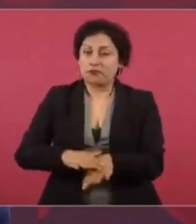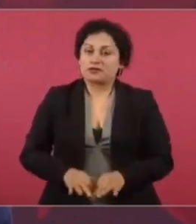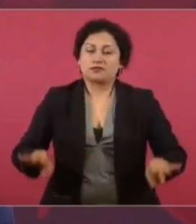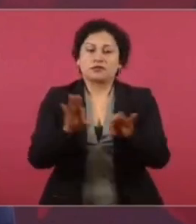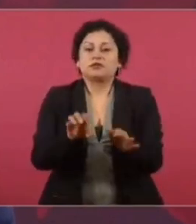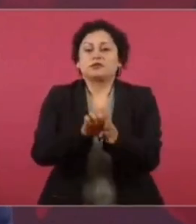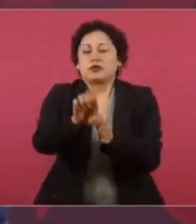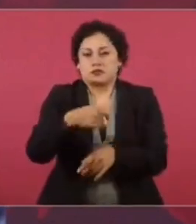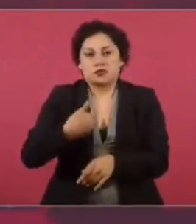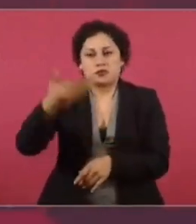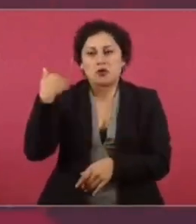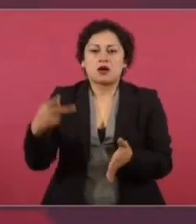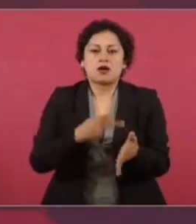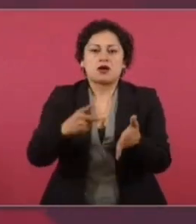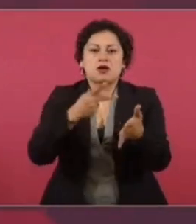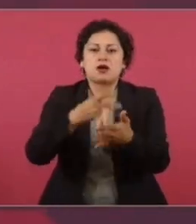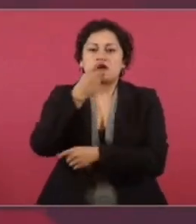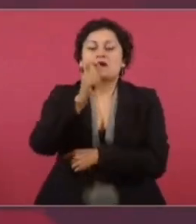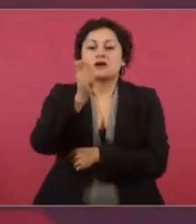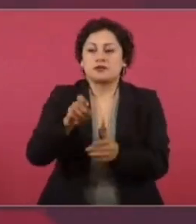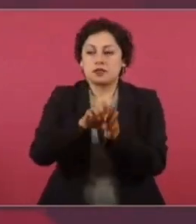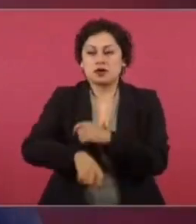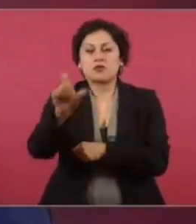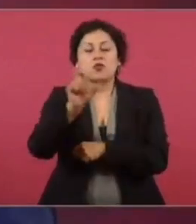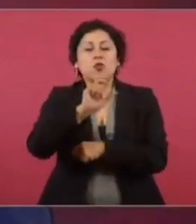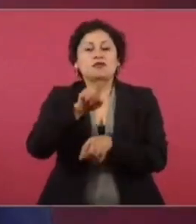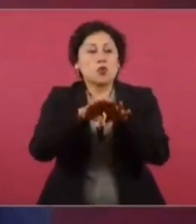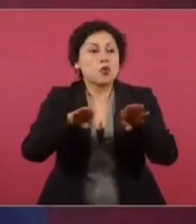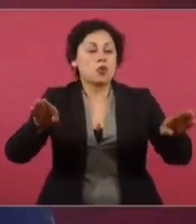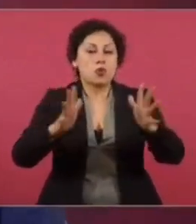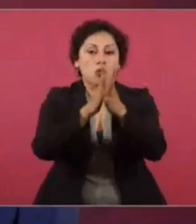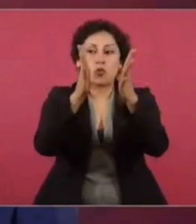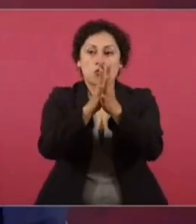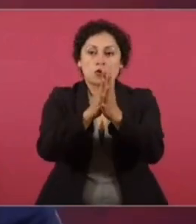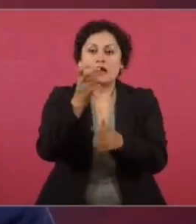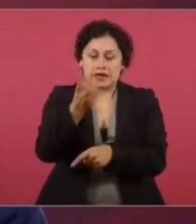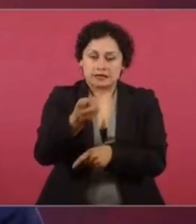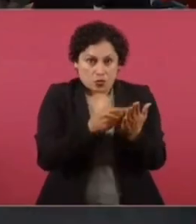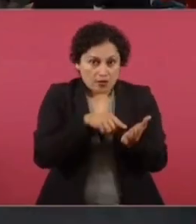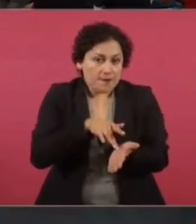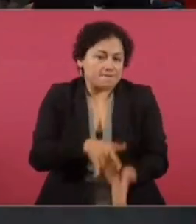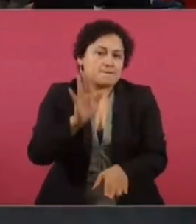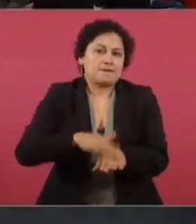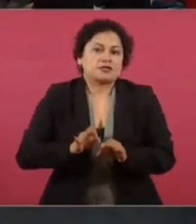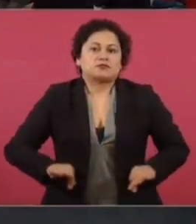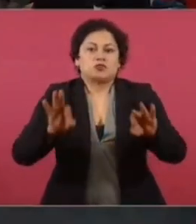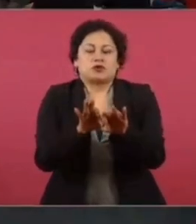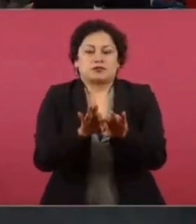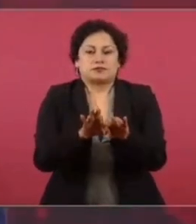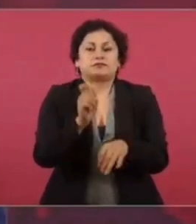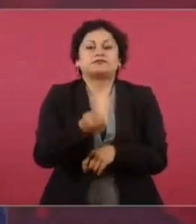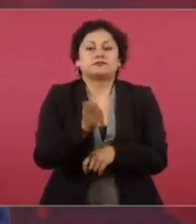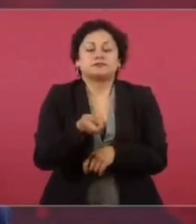hay democracia por un candidato, por un partido, pero también por un programa, la transformación.